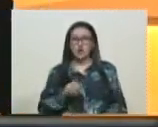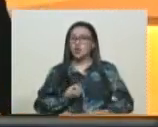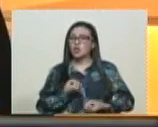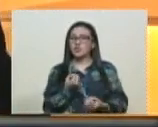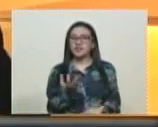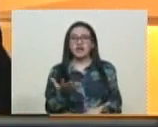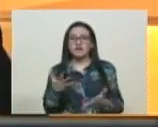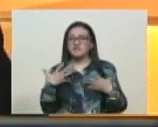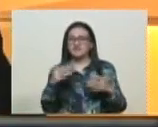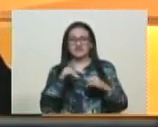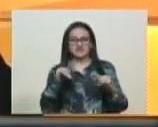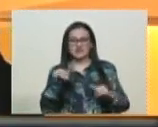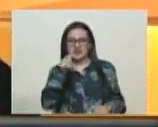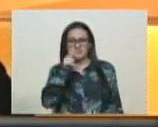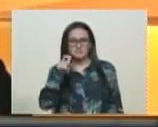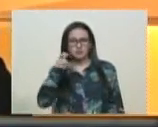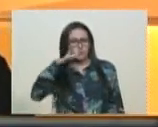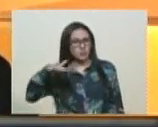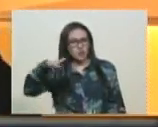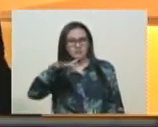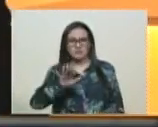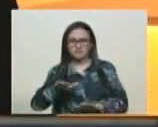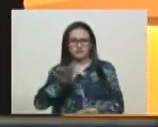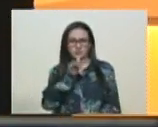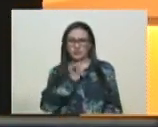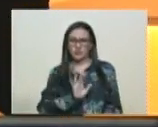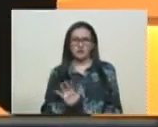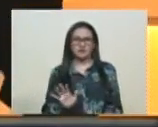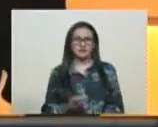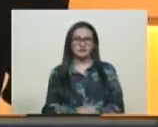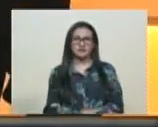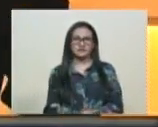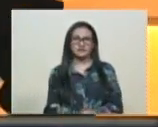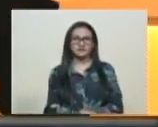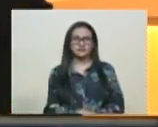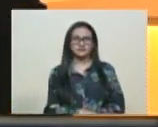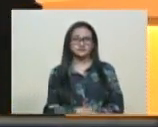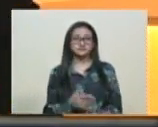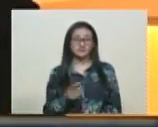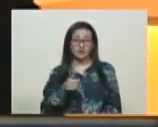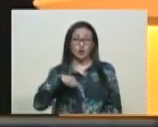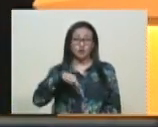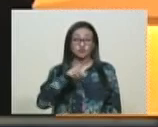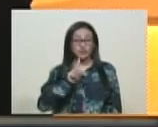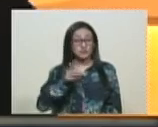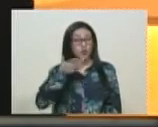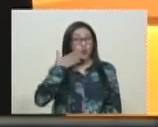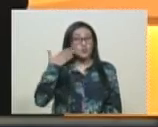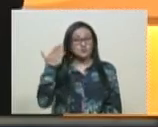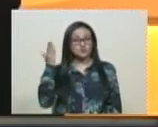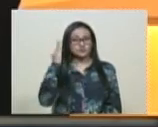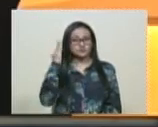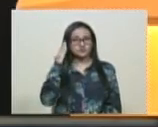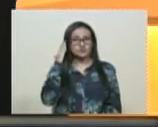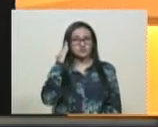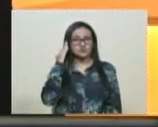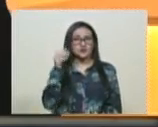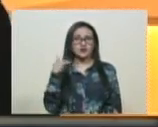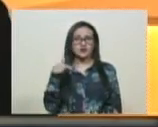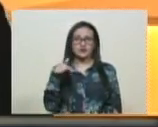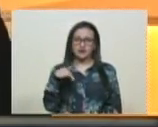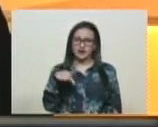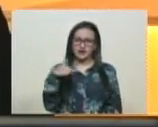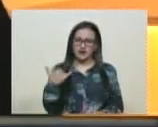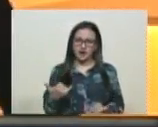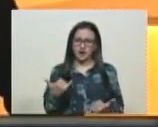y a dar felicidad a los pueblos. Y por eso para nosotros es motivo de orgullo saber que aquí están los